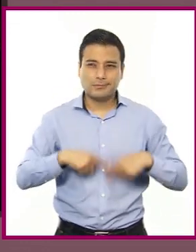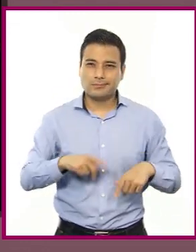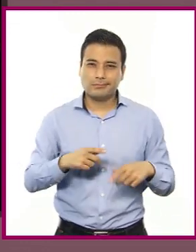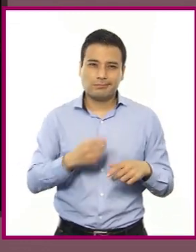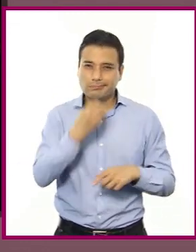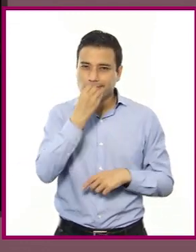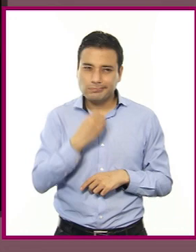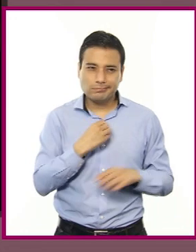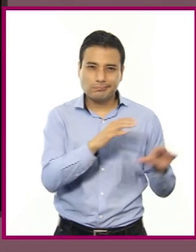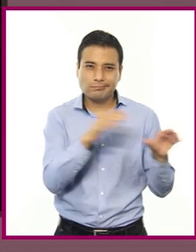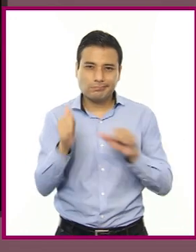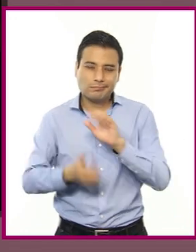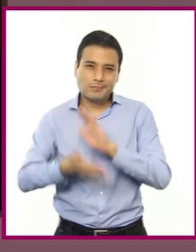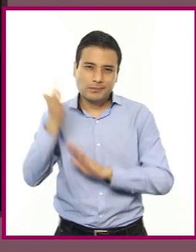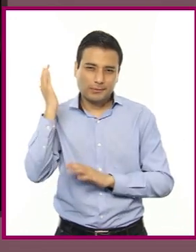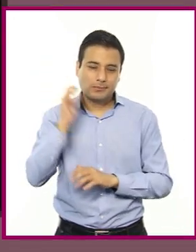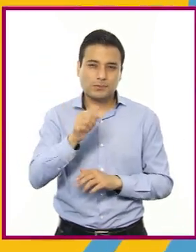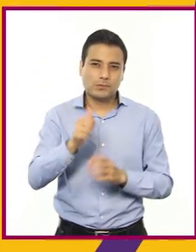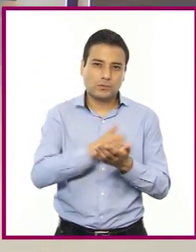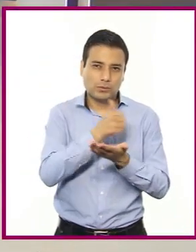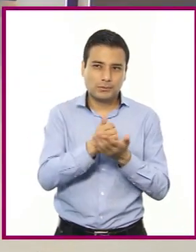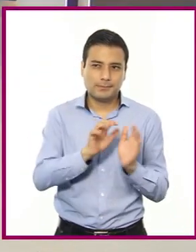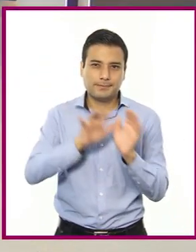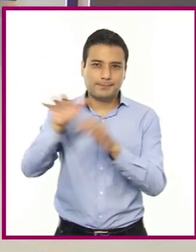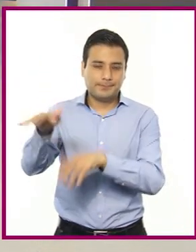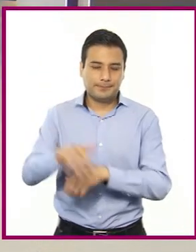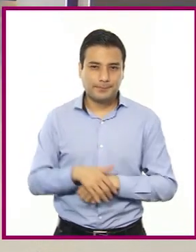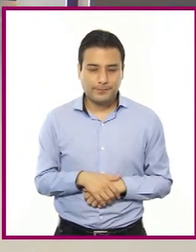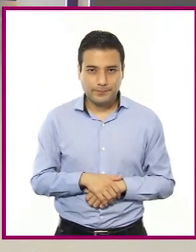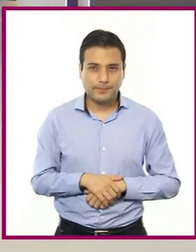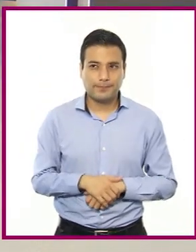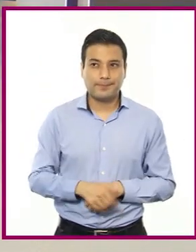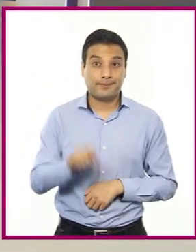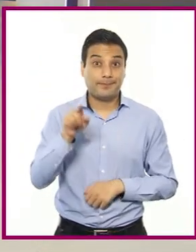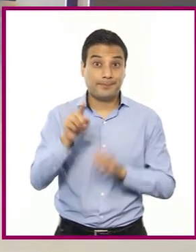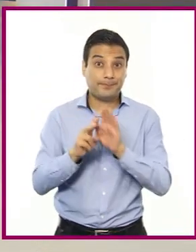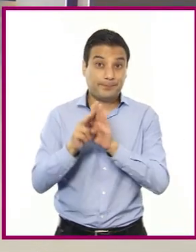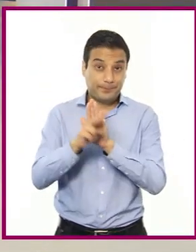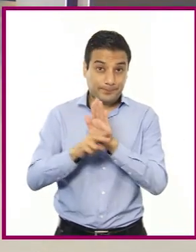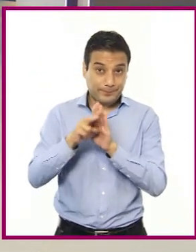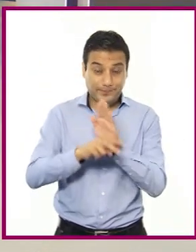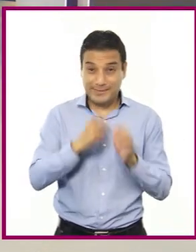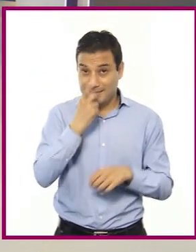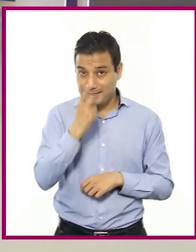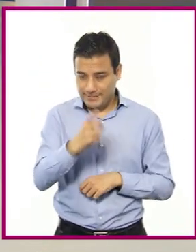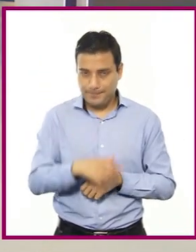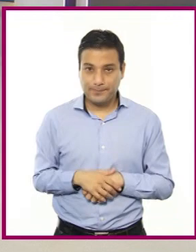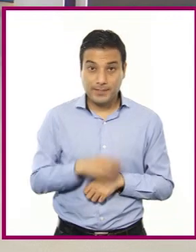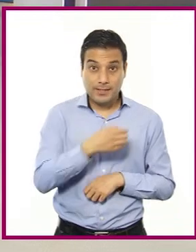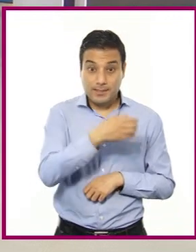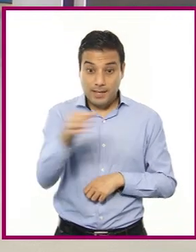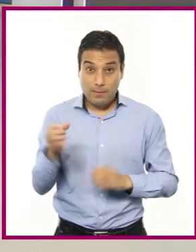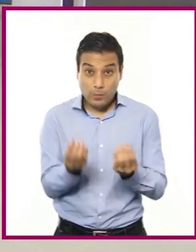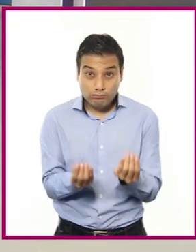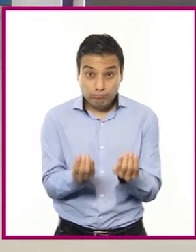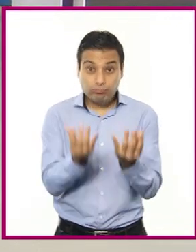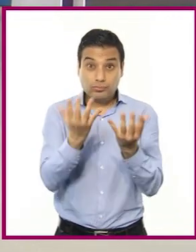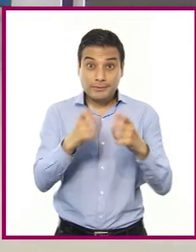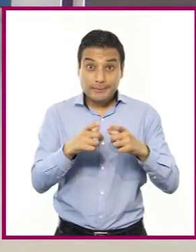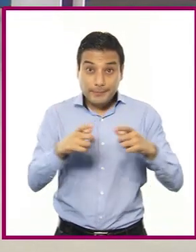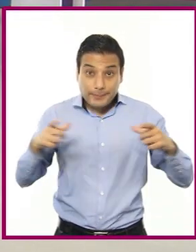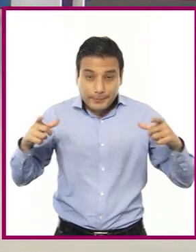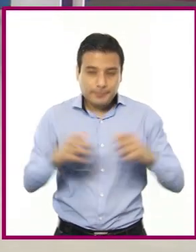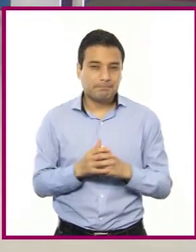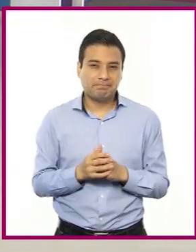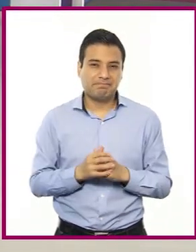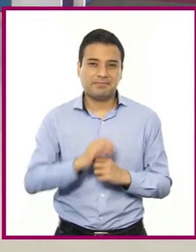las características de México en el siglo XX. En el video se menciona que la producción agrícola descendió a mediados de